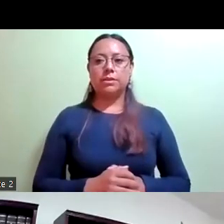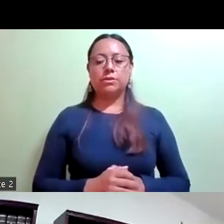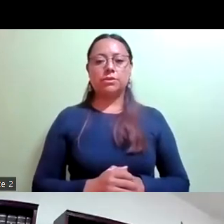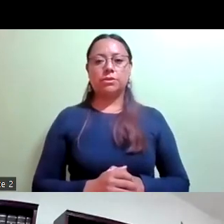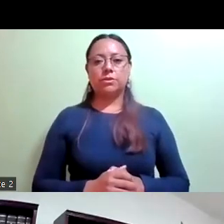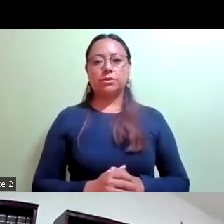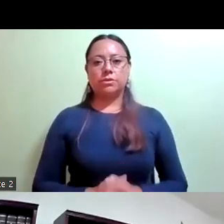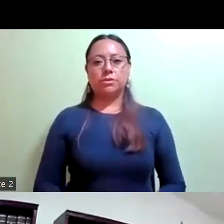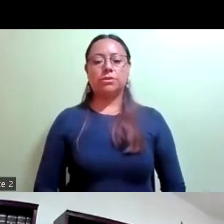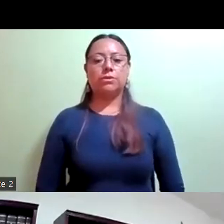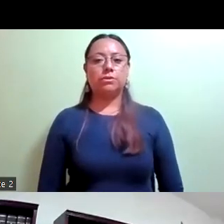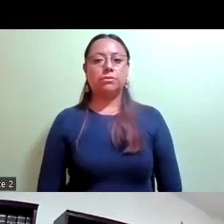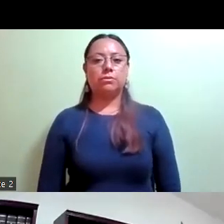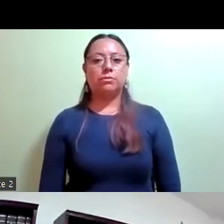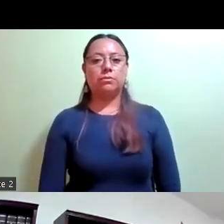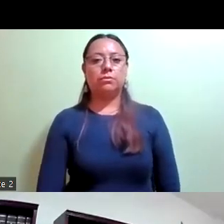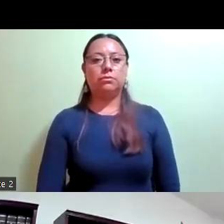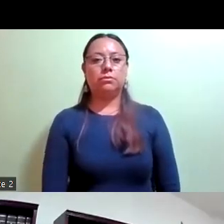este.